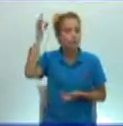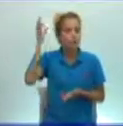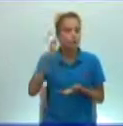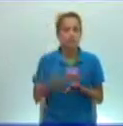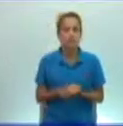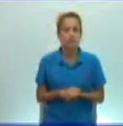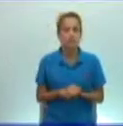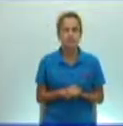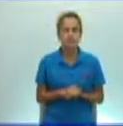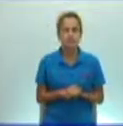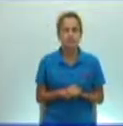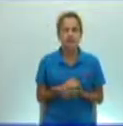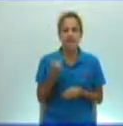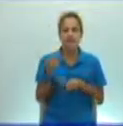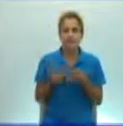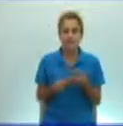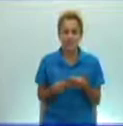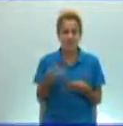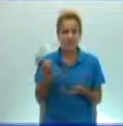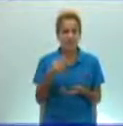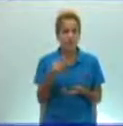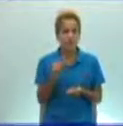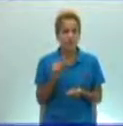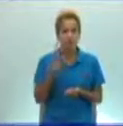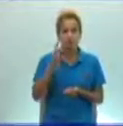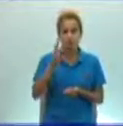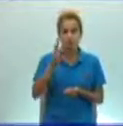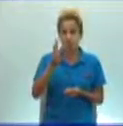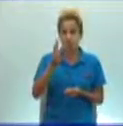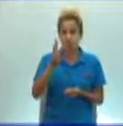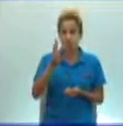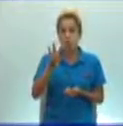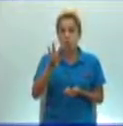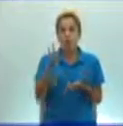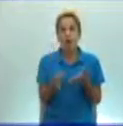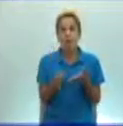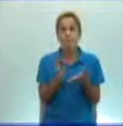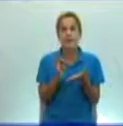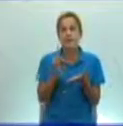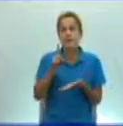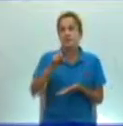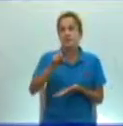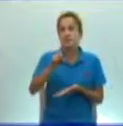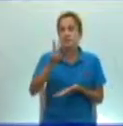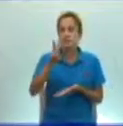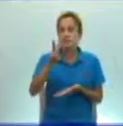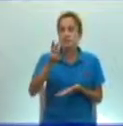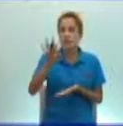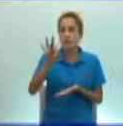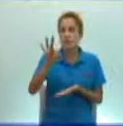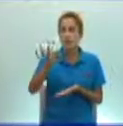Van a realizar los ejercicios 3 y 4 de la página